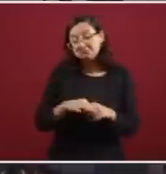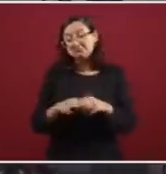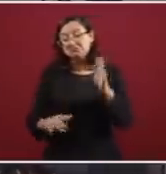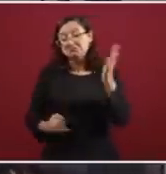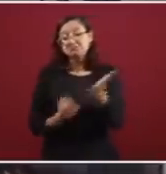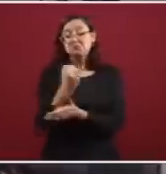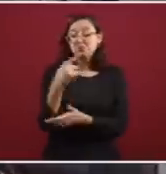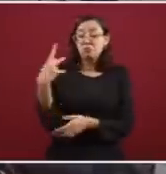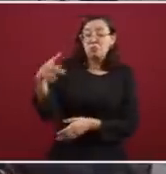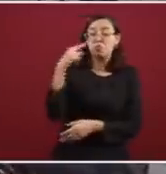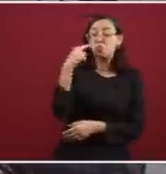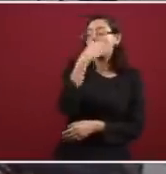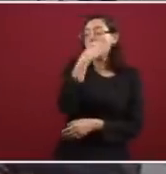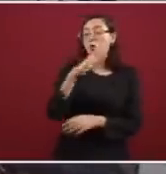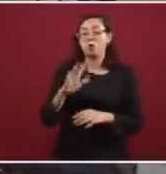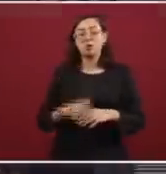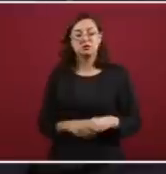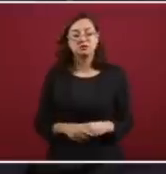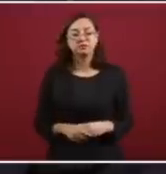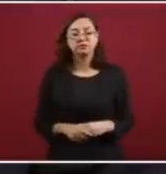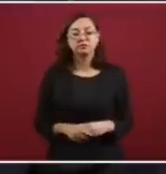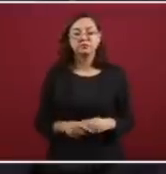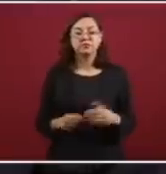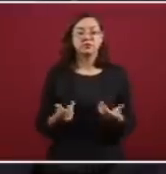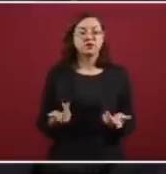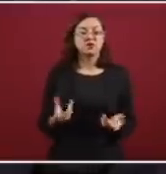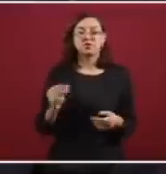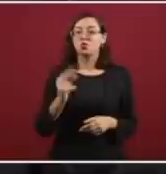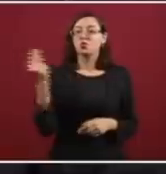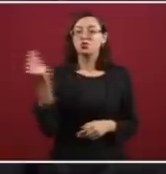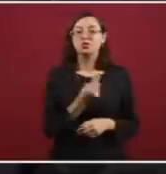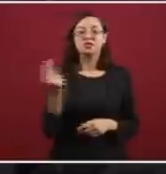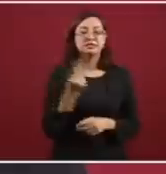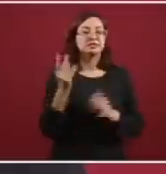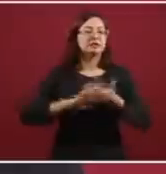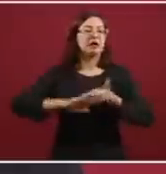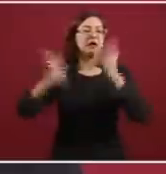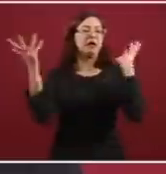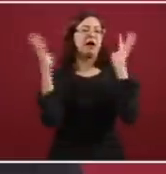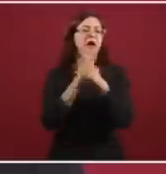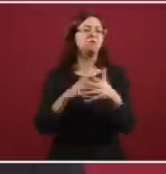importante, porque no hace falta usar la fuerza.